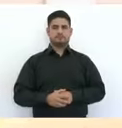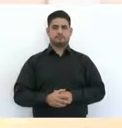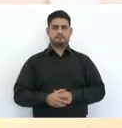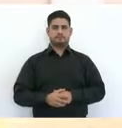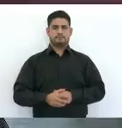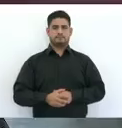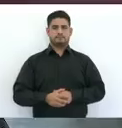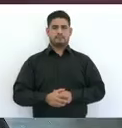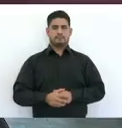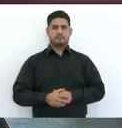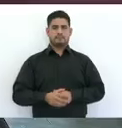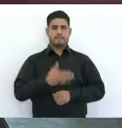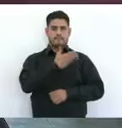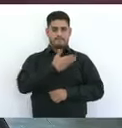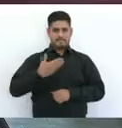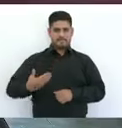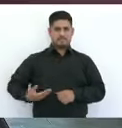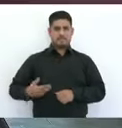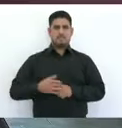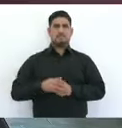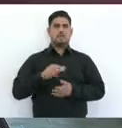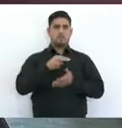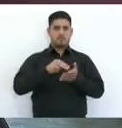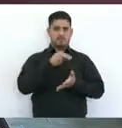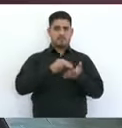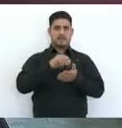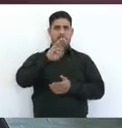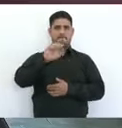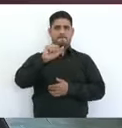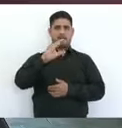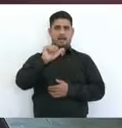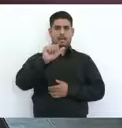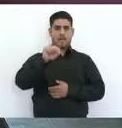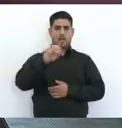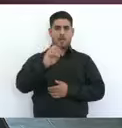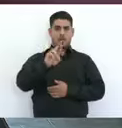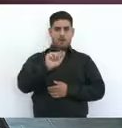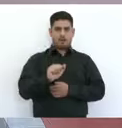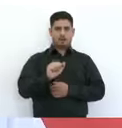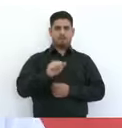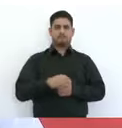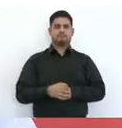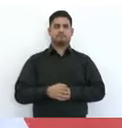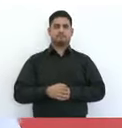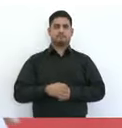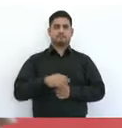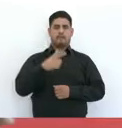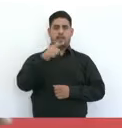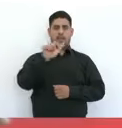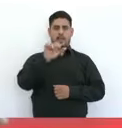El presidente municipal de Bacanora, Belisario Pacheco Galindo.